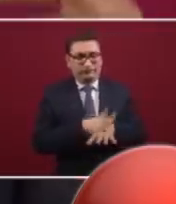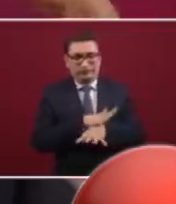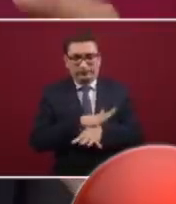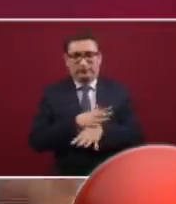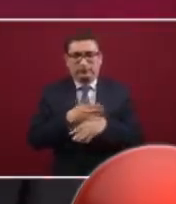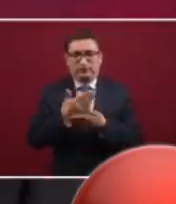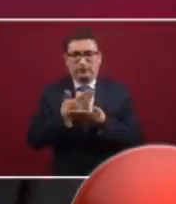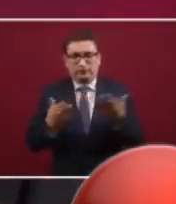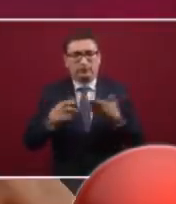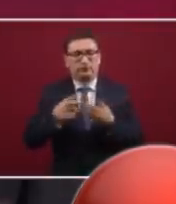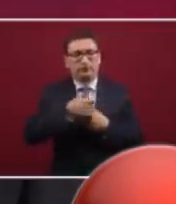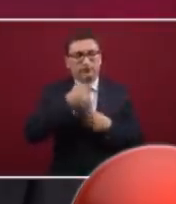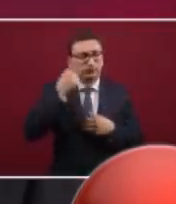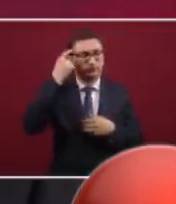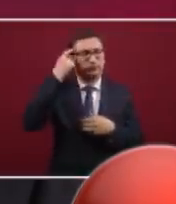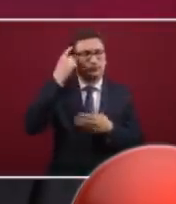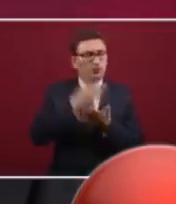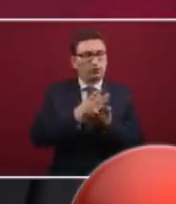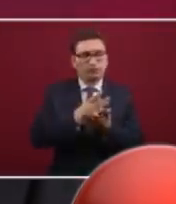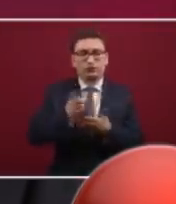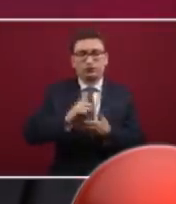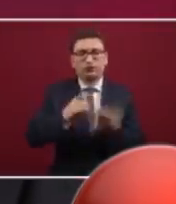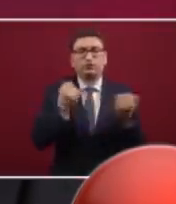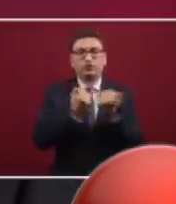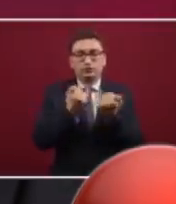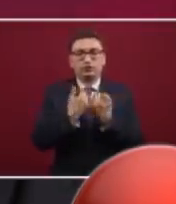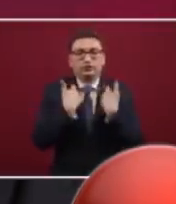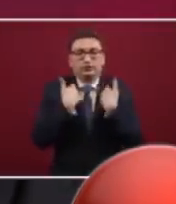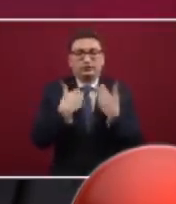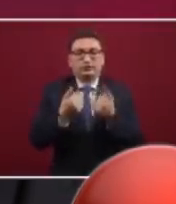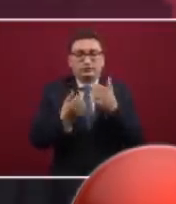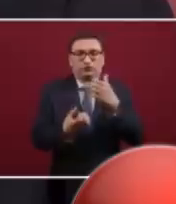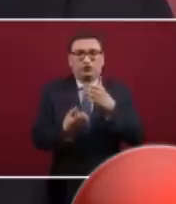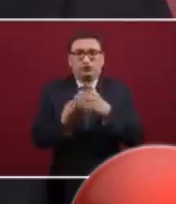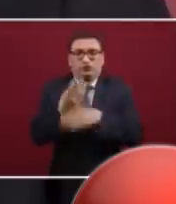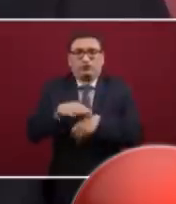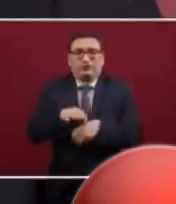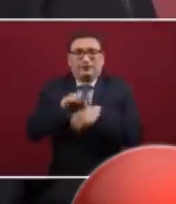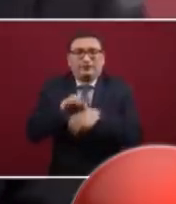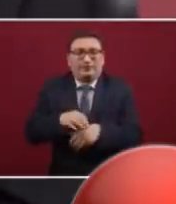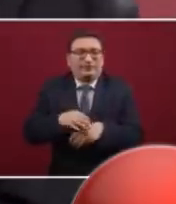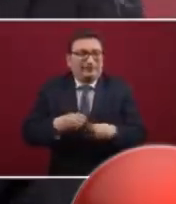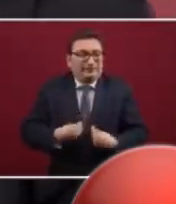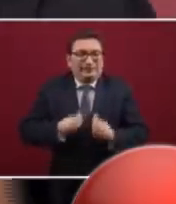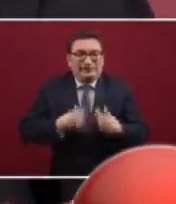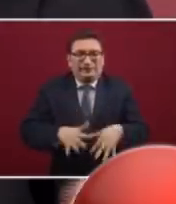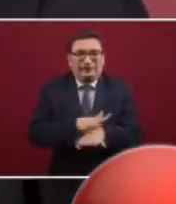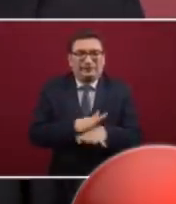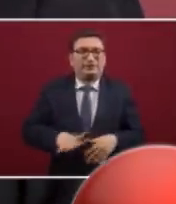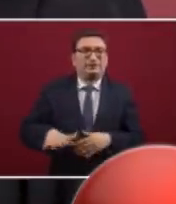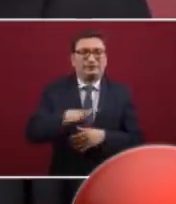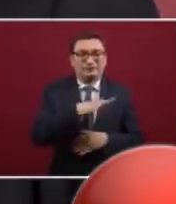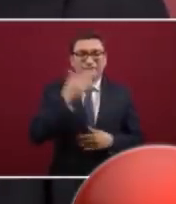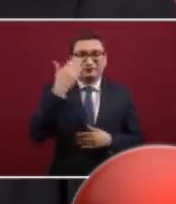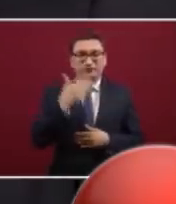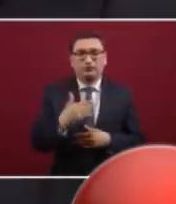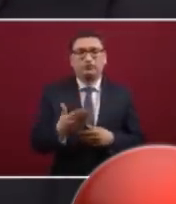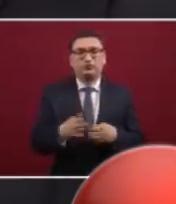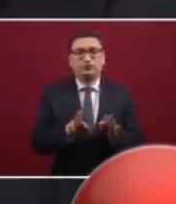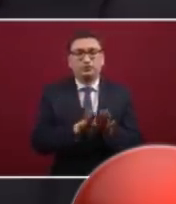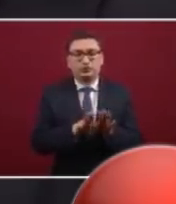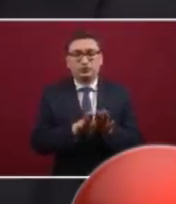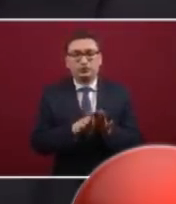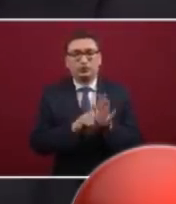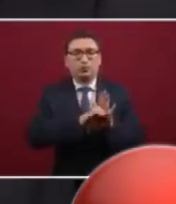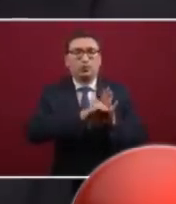sea, y se tiene que entender que es una nueva realidad y que no se puede poner vino